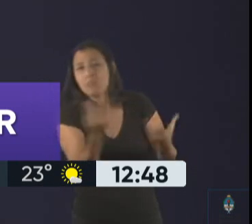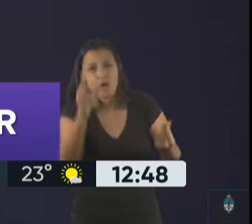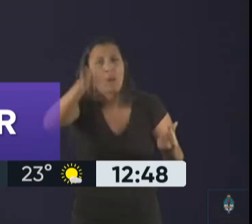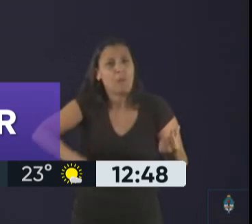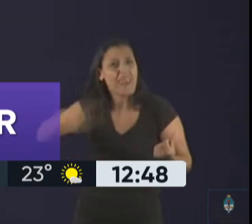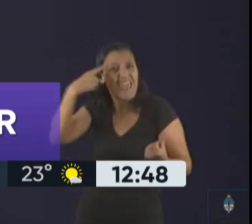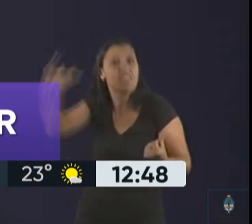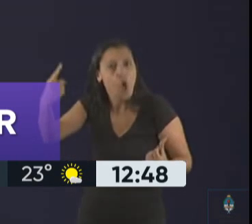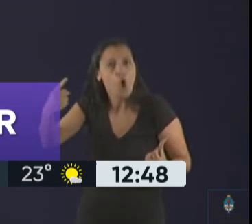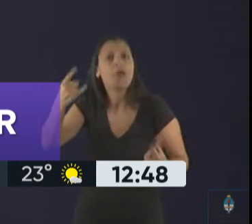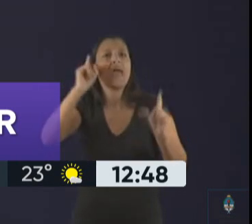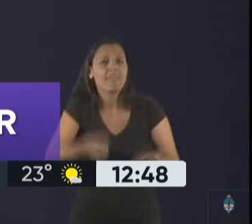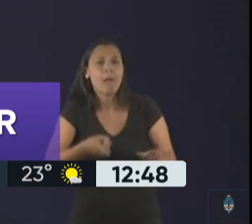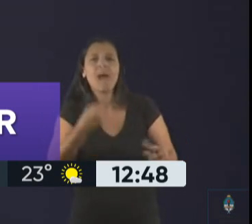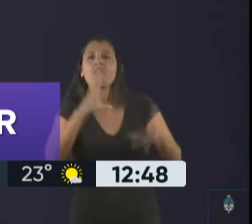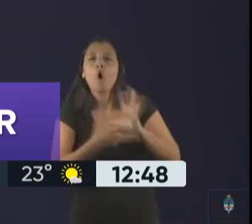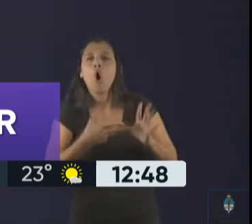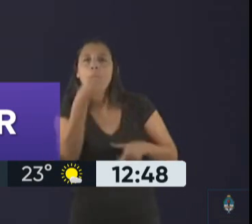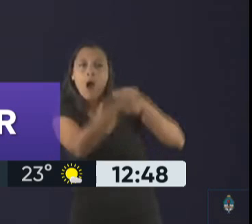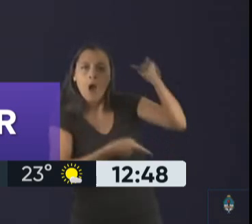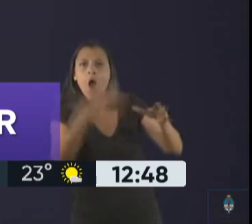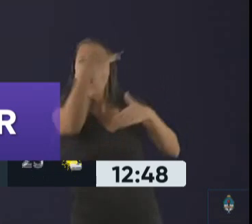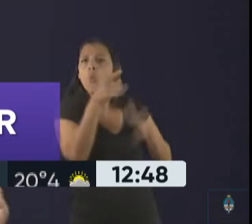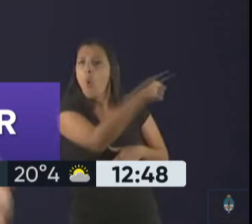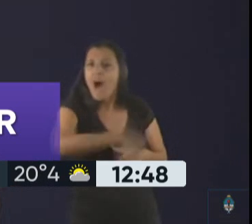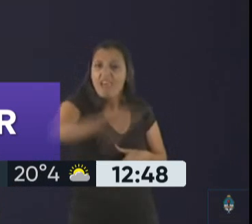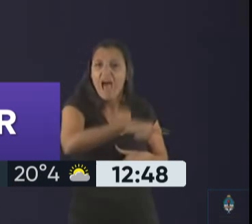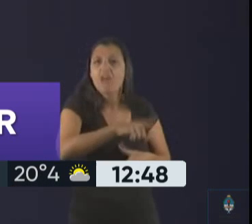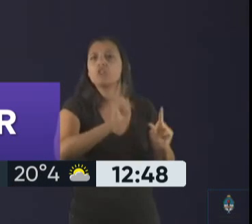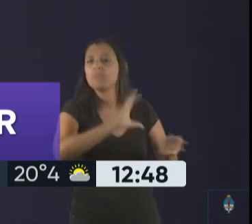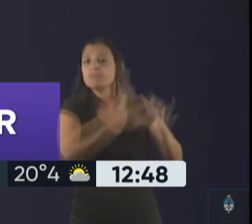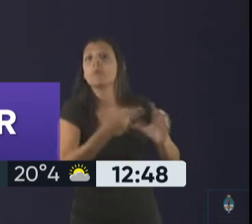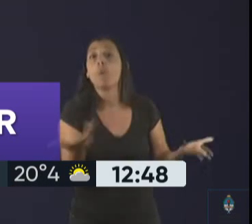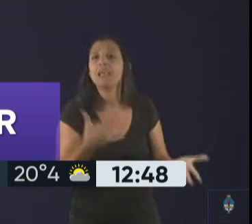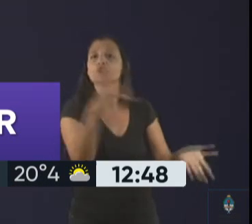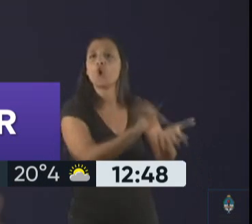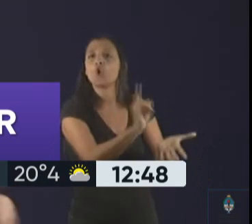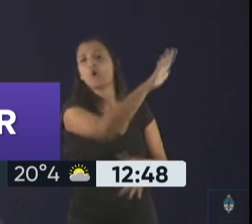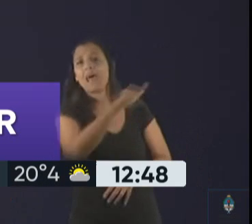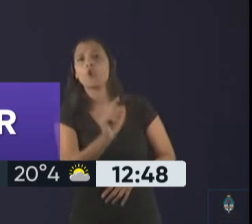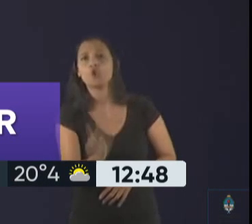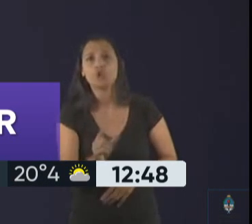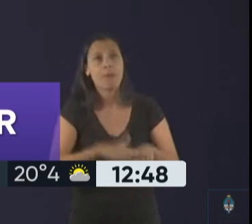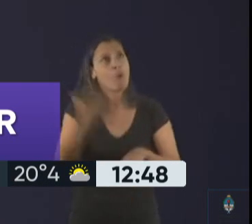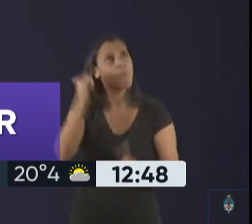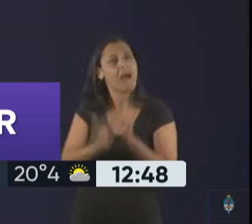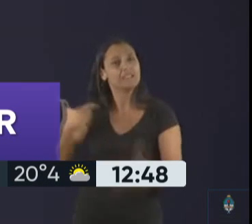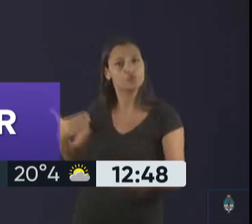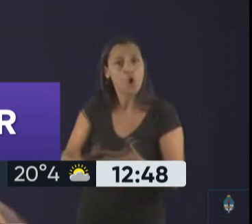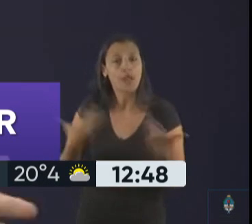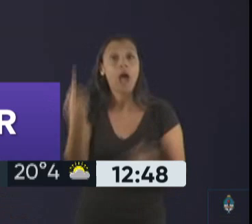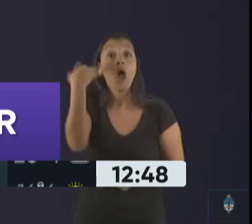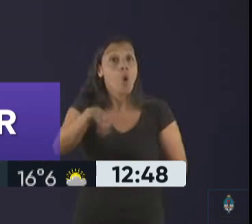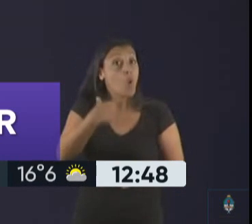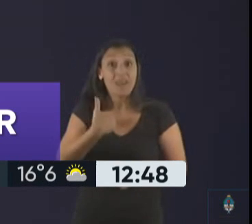las ha perseguido y, en definitiva, no se las ha utilizado como corresponde. Para el único supuesto que la República